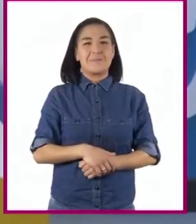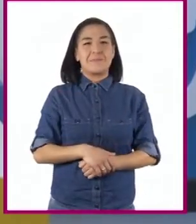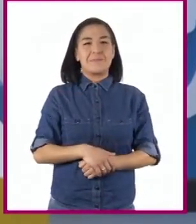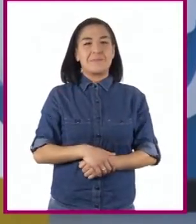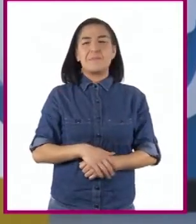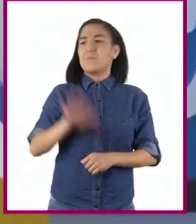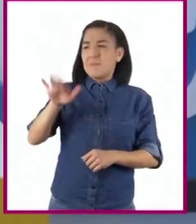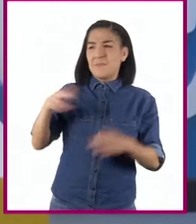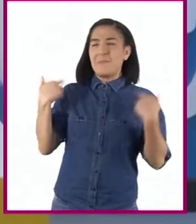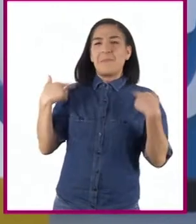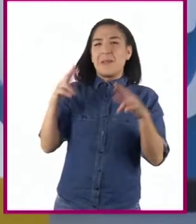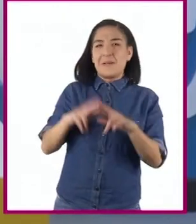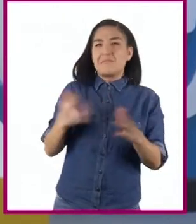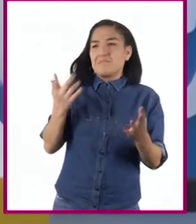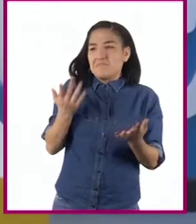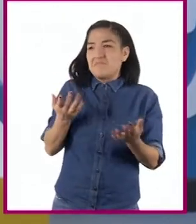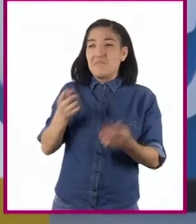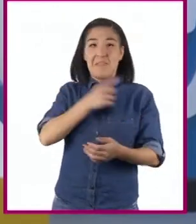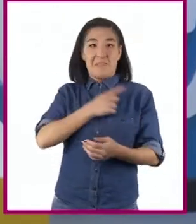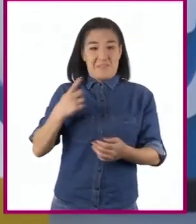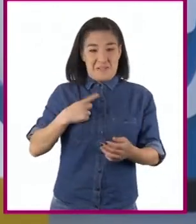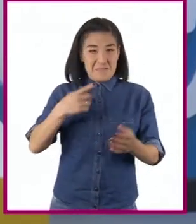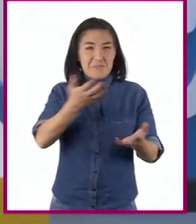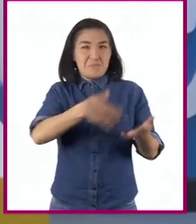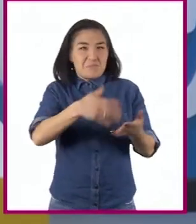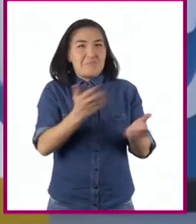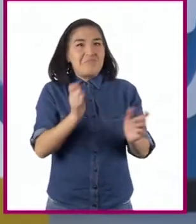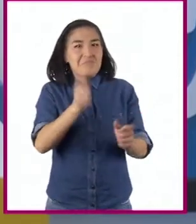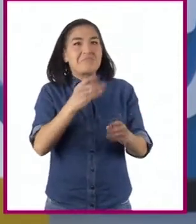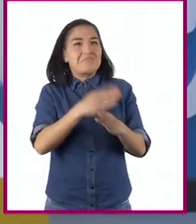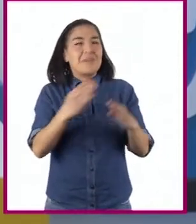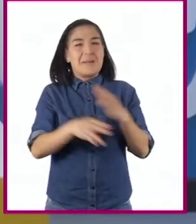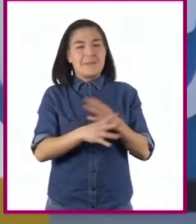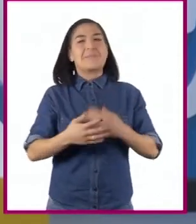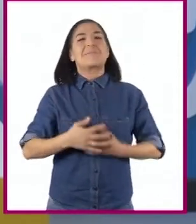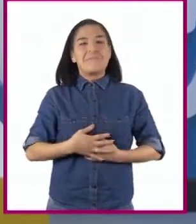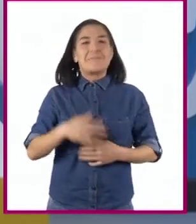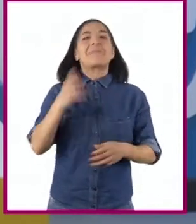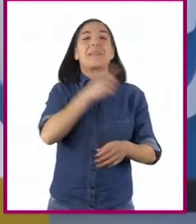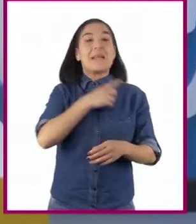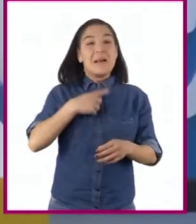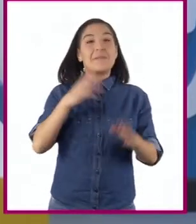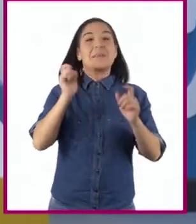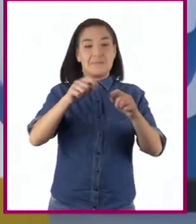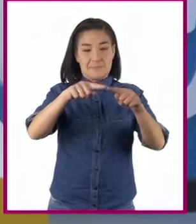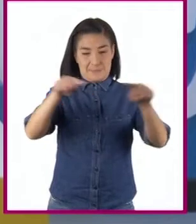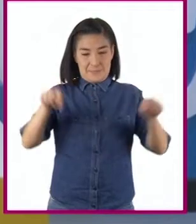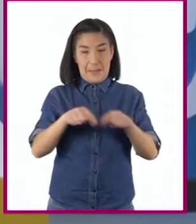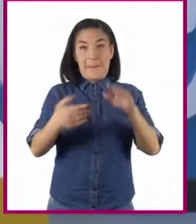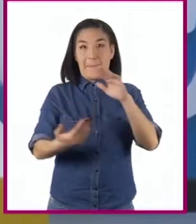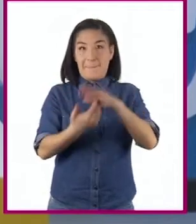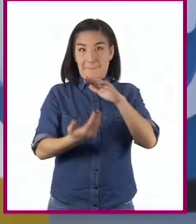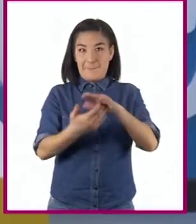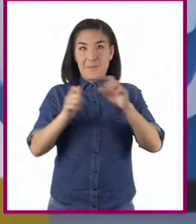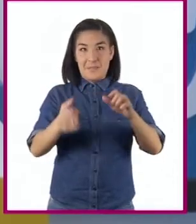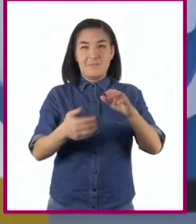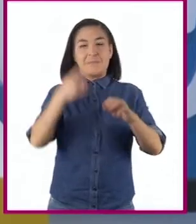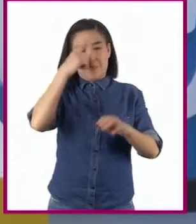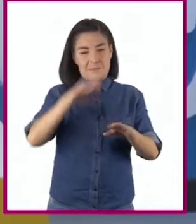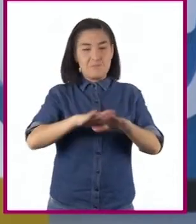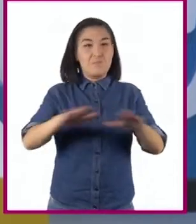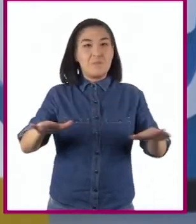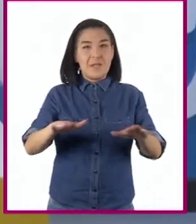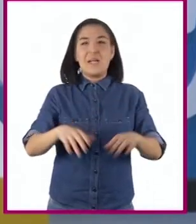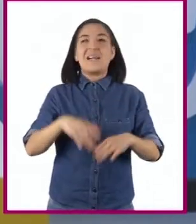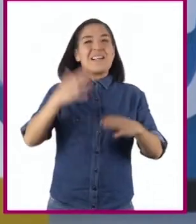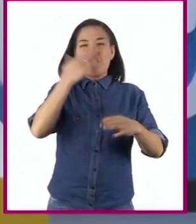Y maestra, ¿qué debemos hacer con el material? Vamos a colocar la tabla sobre la mesa de tal modo que no tenga nada